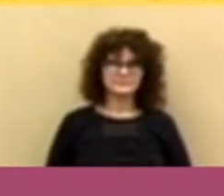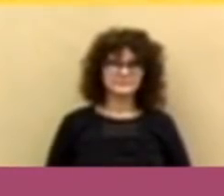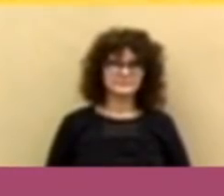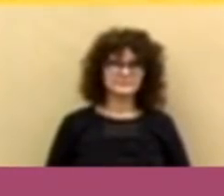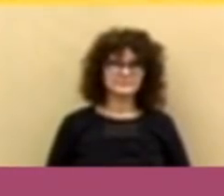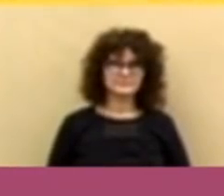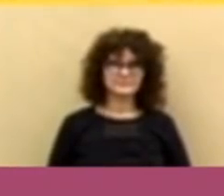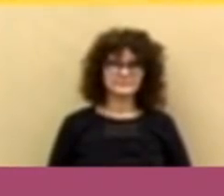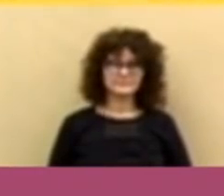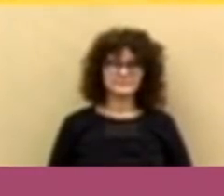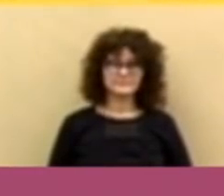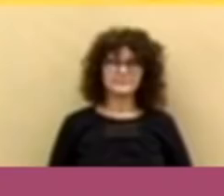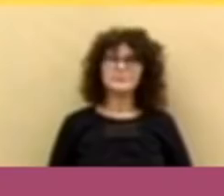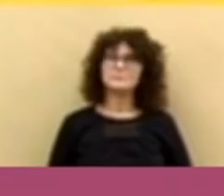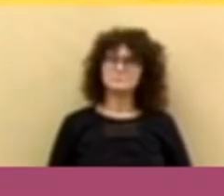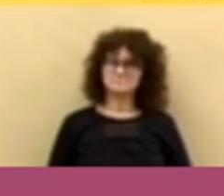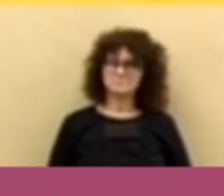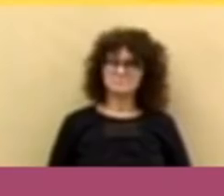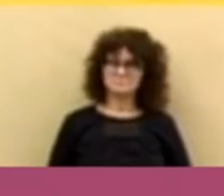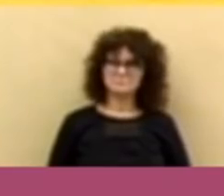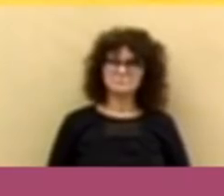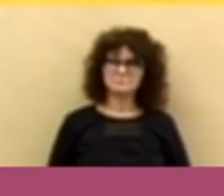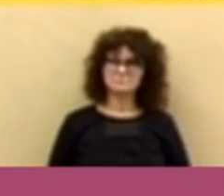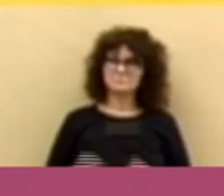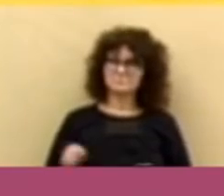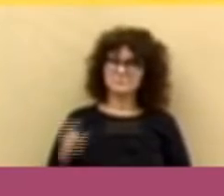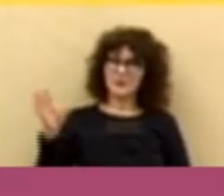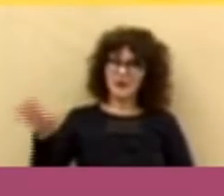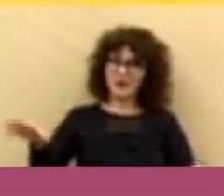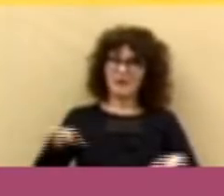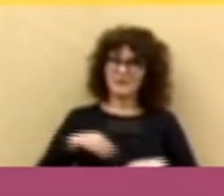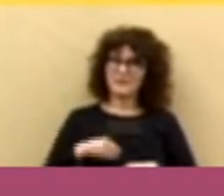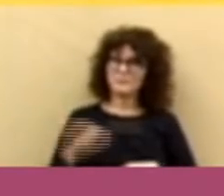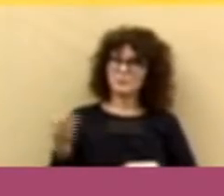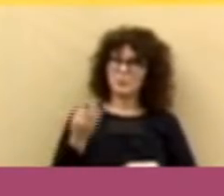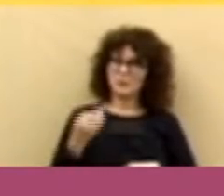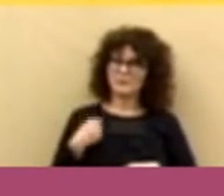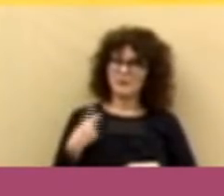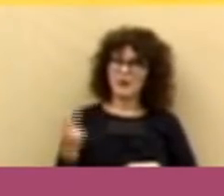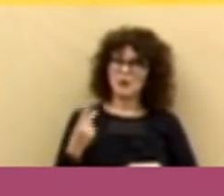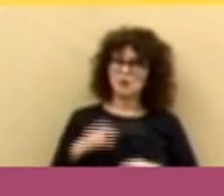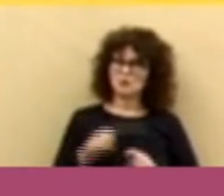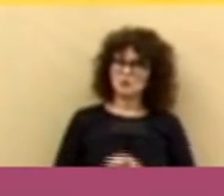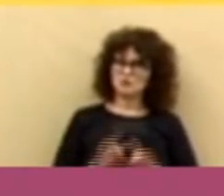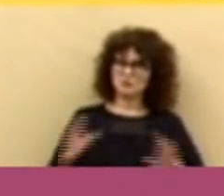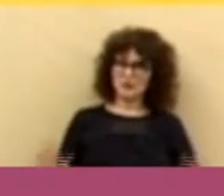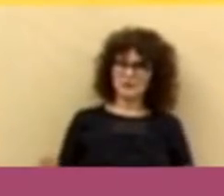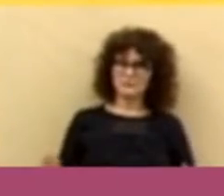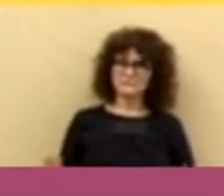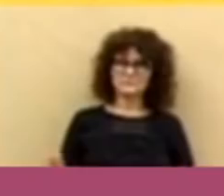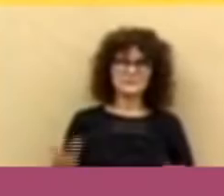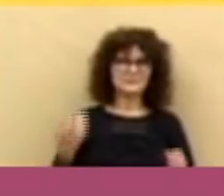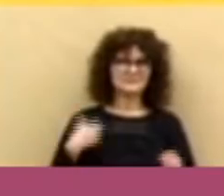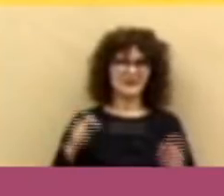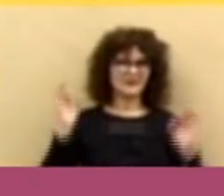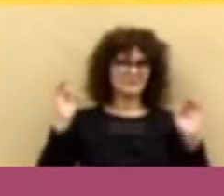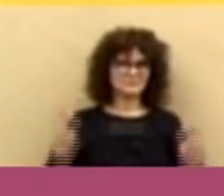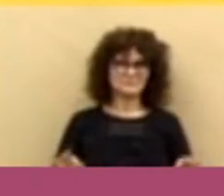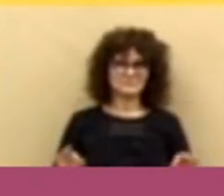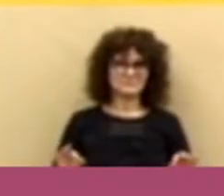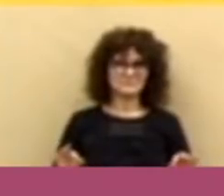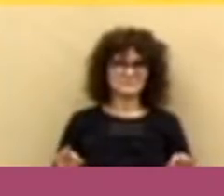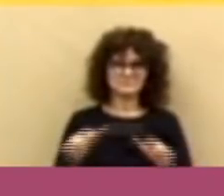Pero acepto el órdago. Es la hora de poner las cartas boca arriba. Hasta aquí hemos llegado. Usted ha ejercido de